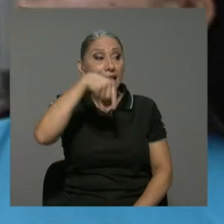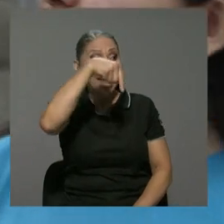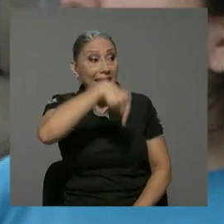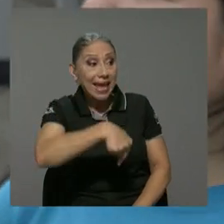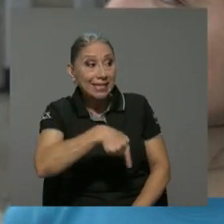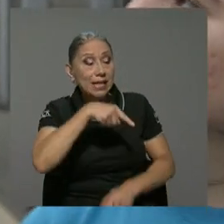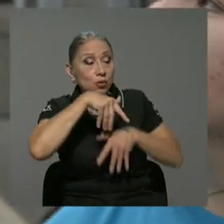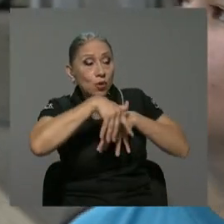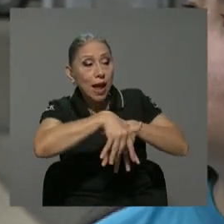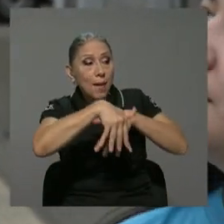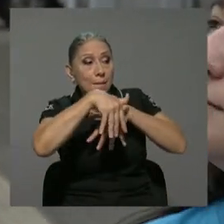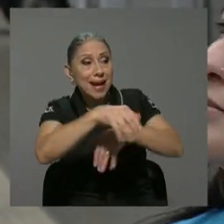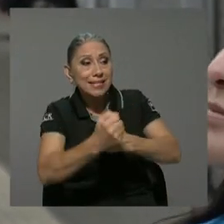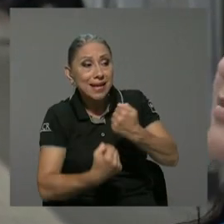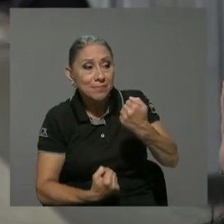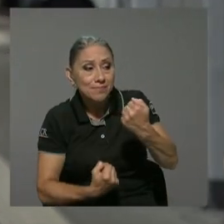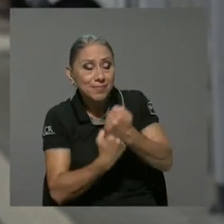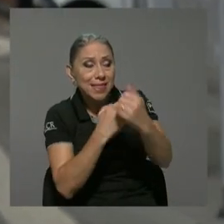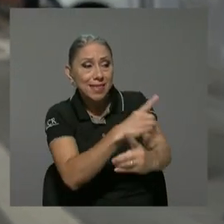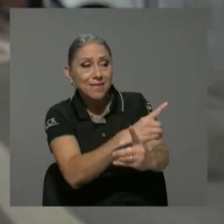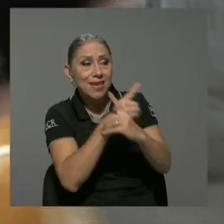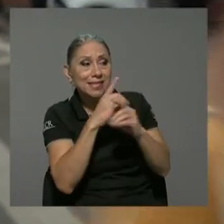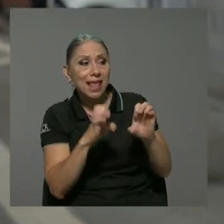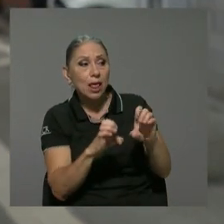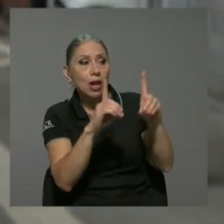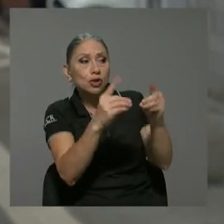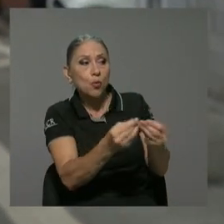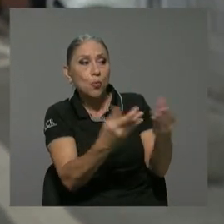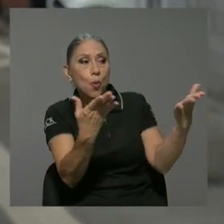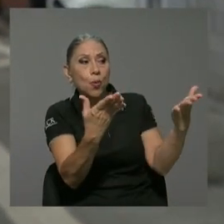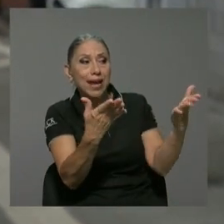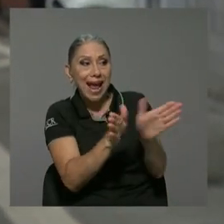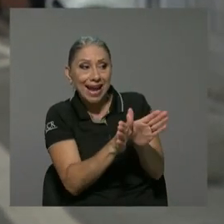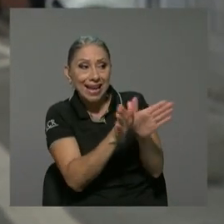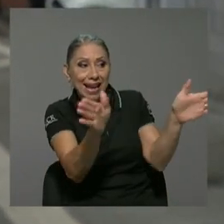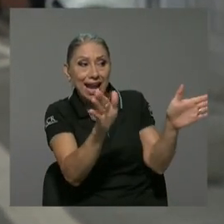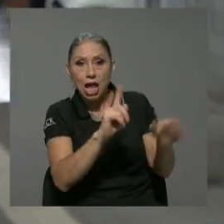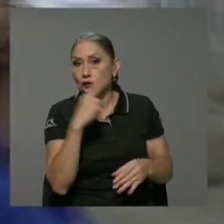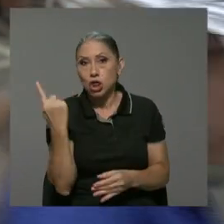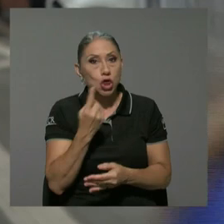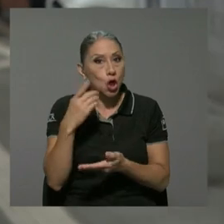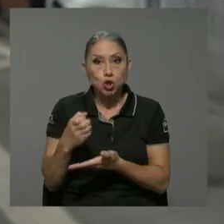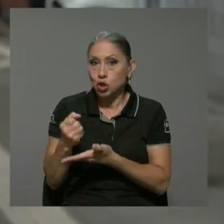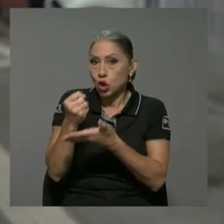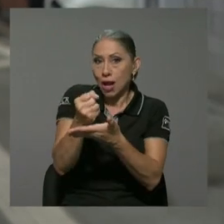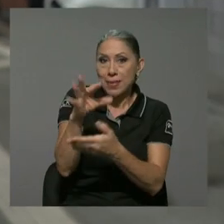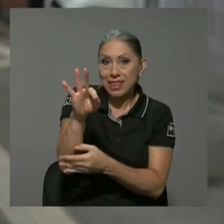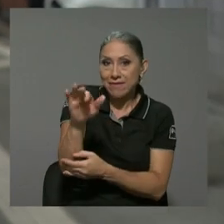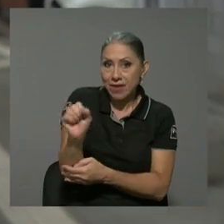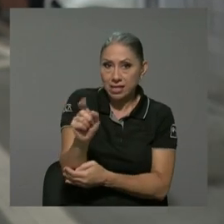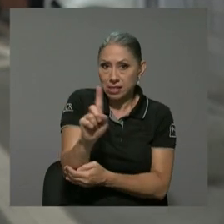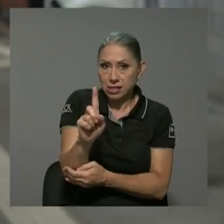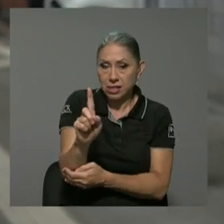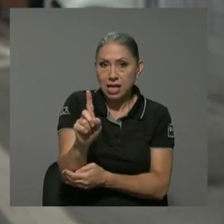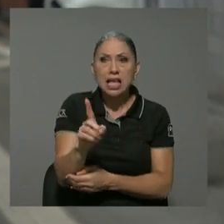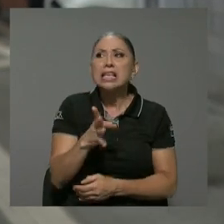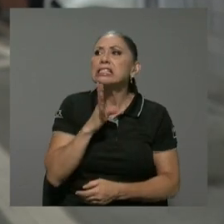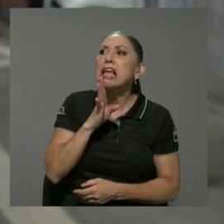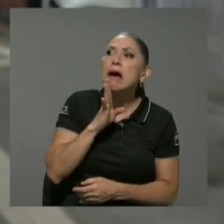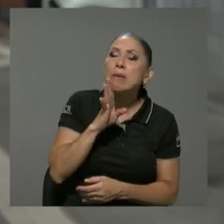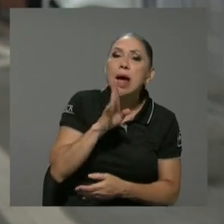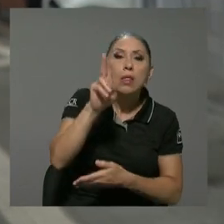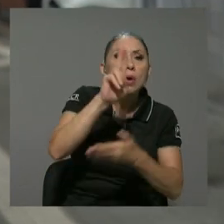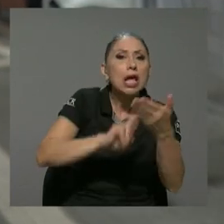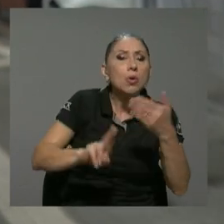por la educación pública, no solo por el FES. Es correcto, se ha hablado de que la Universidad de Costa Rica recibe muchas